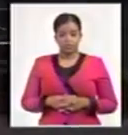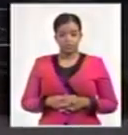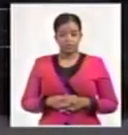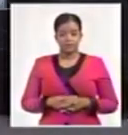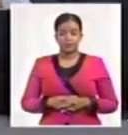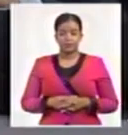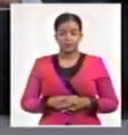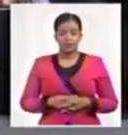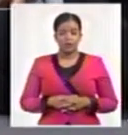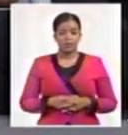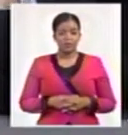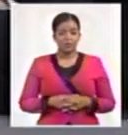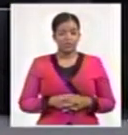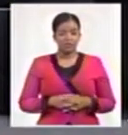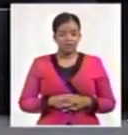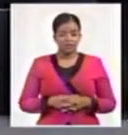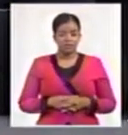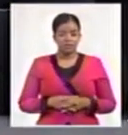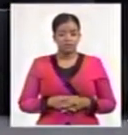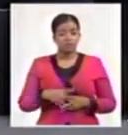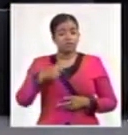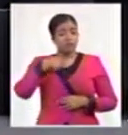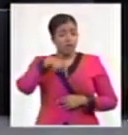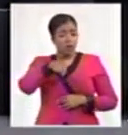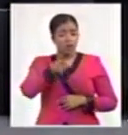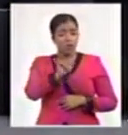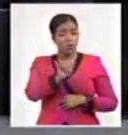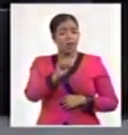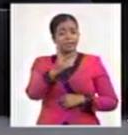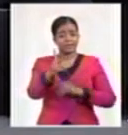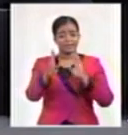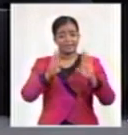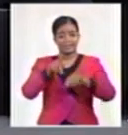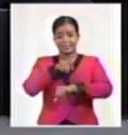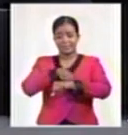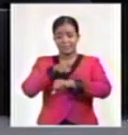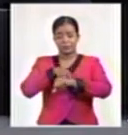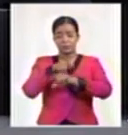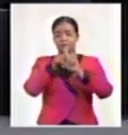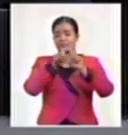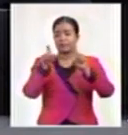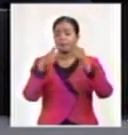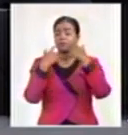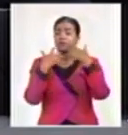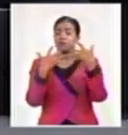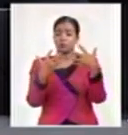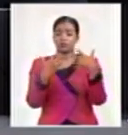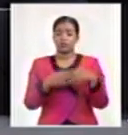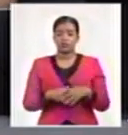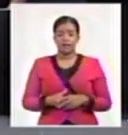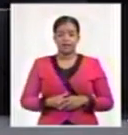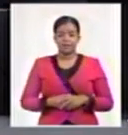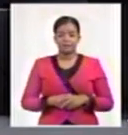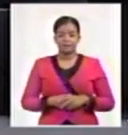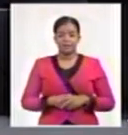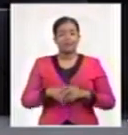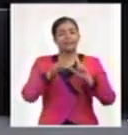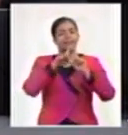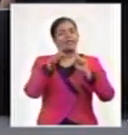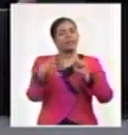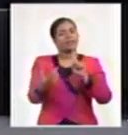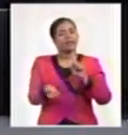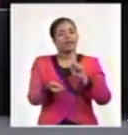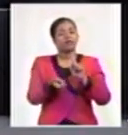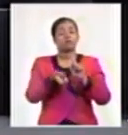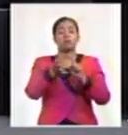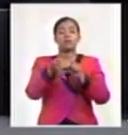Abrir ahora una especie de segunda ronda sobre un tema importante que es el concepto como tal de integración, el tema